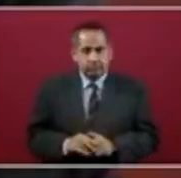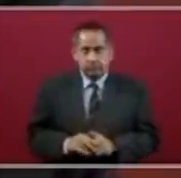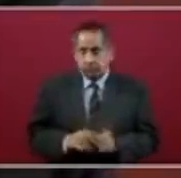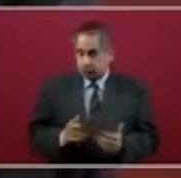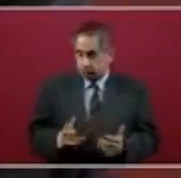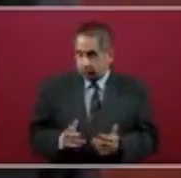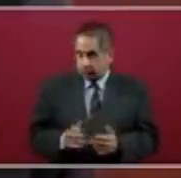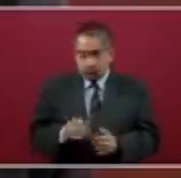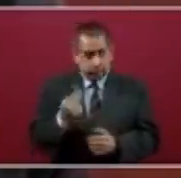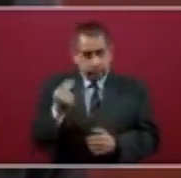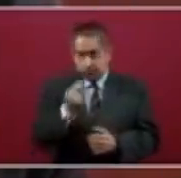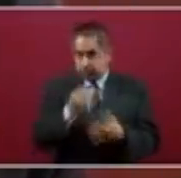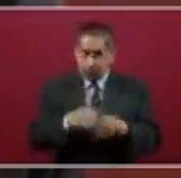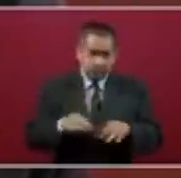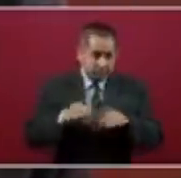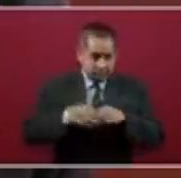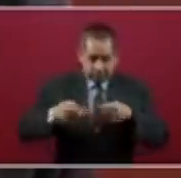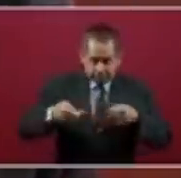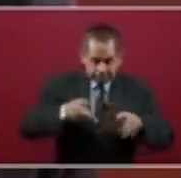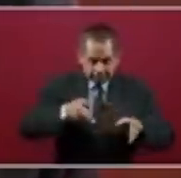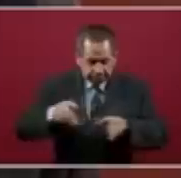y es fundamental,